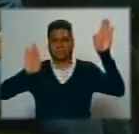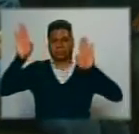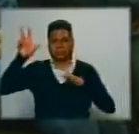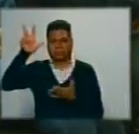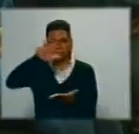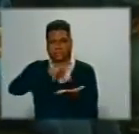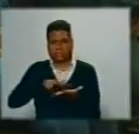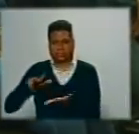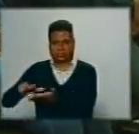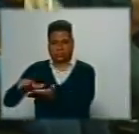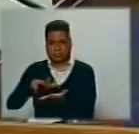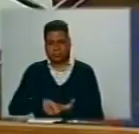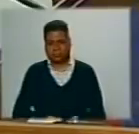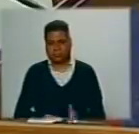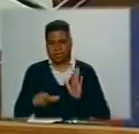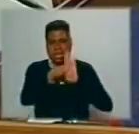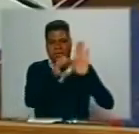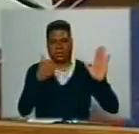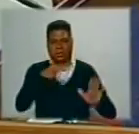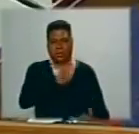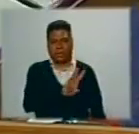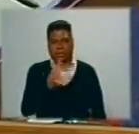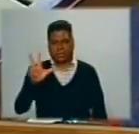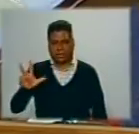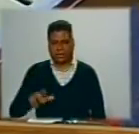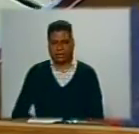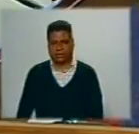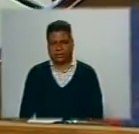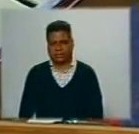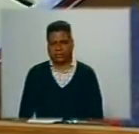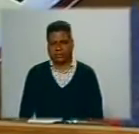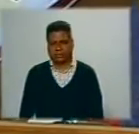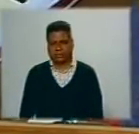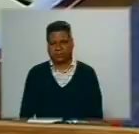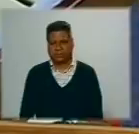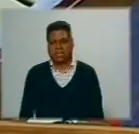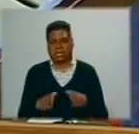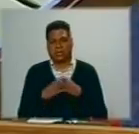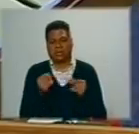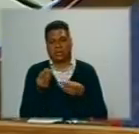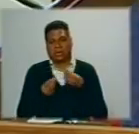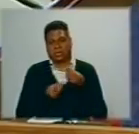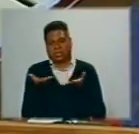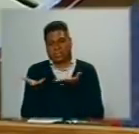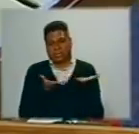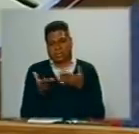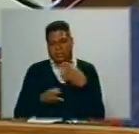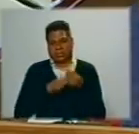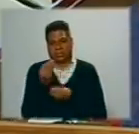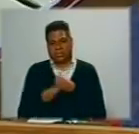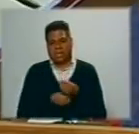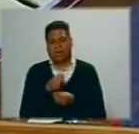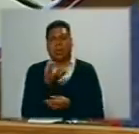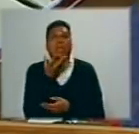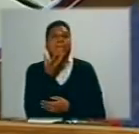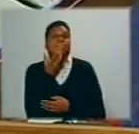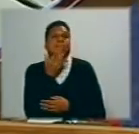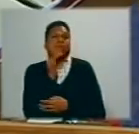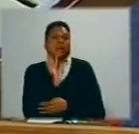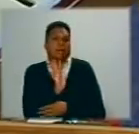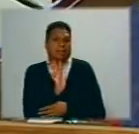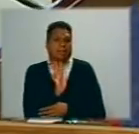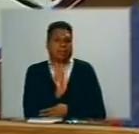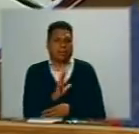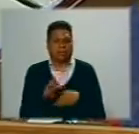Aprobado. Siguiente artículo. Artículo 23. Causa imputable. Cuando la prestación del servicio se interrumpa o sufra alteraciones, se presume que es por